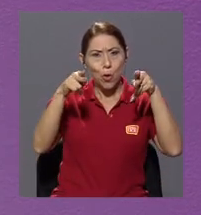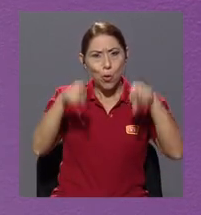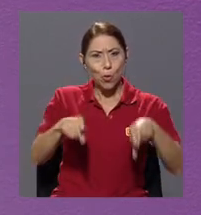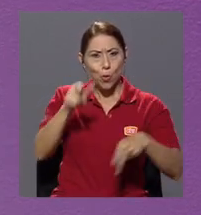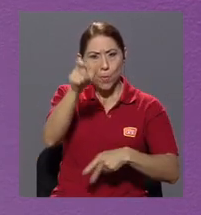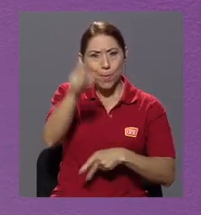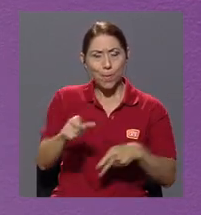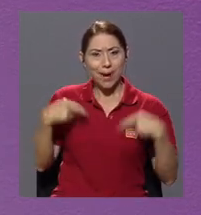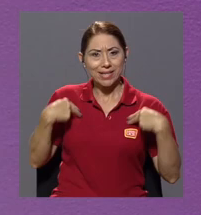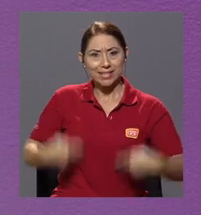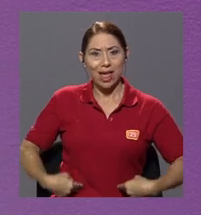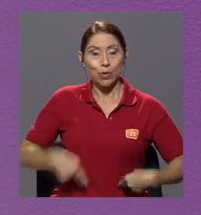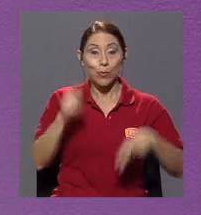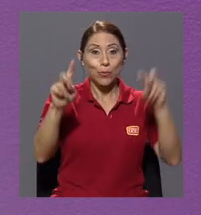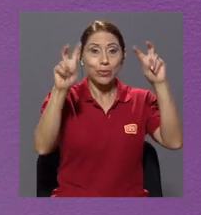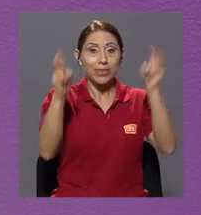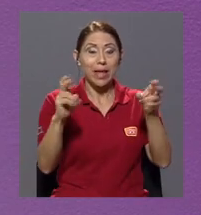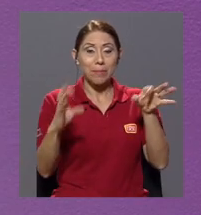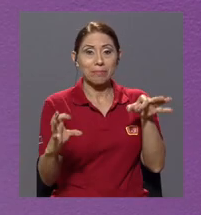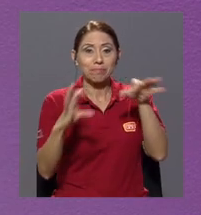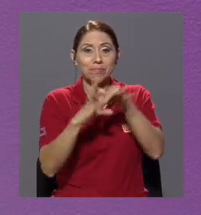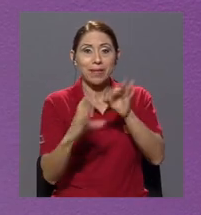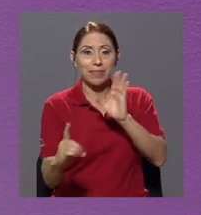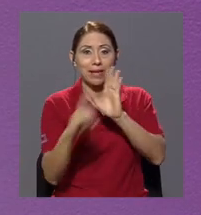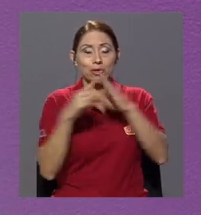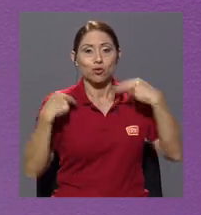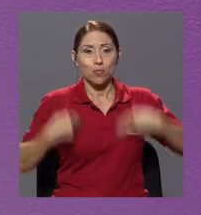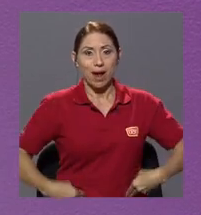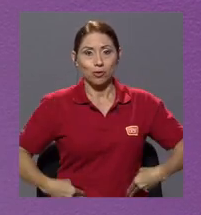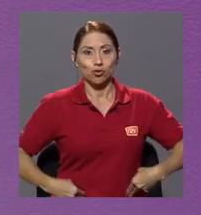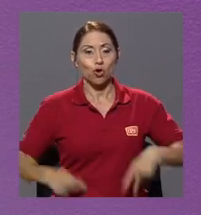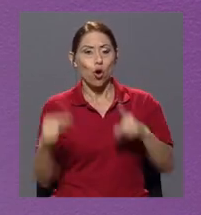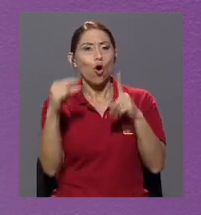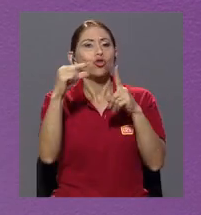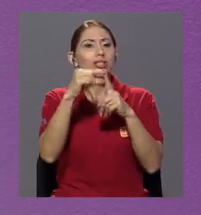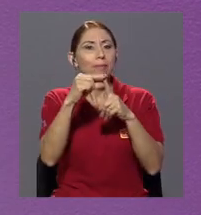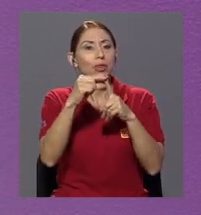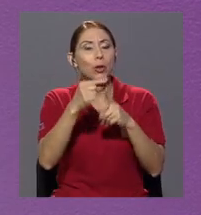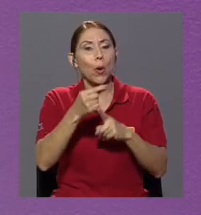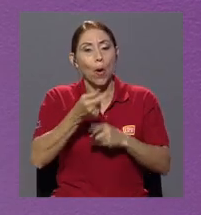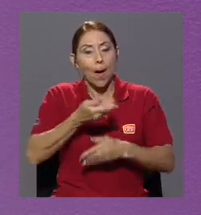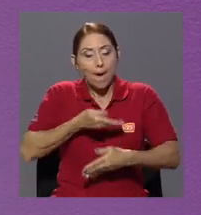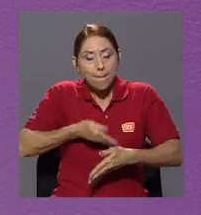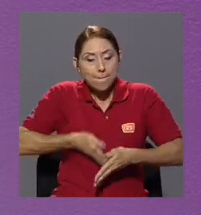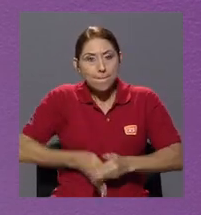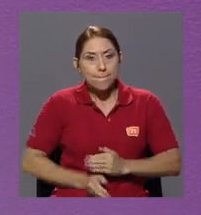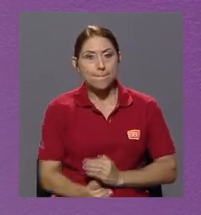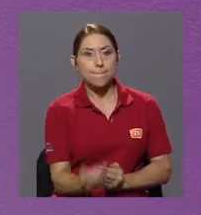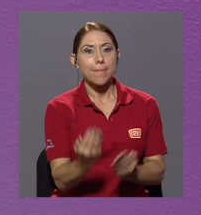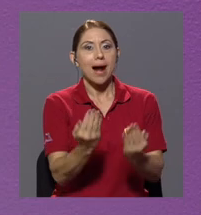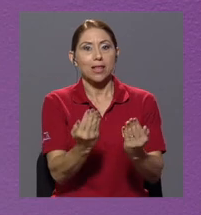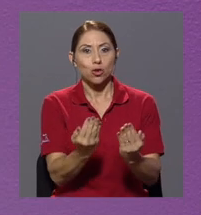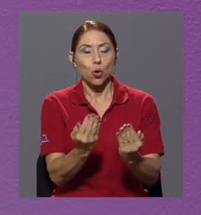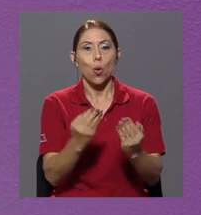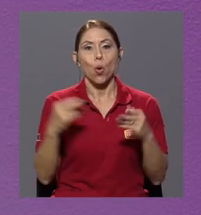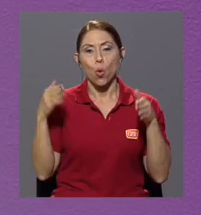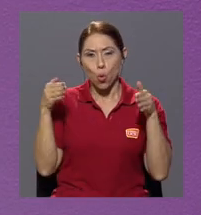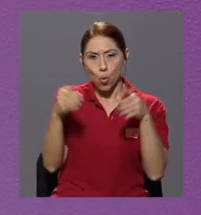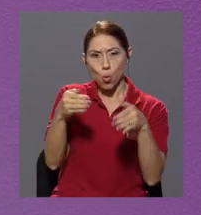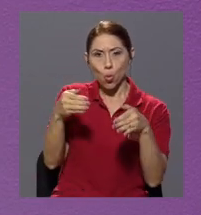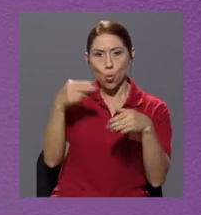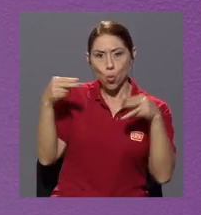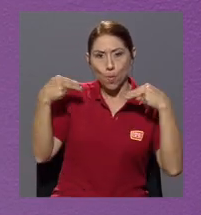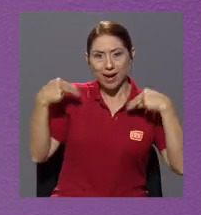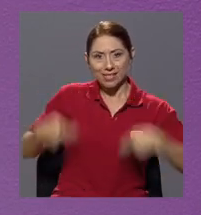que es un tema de derechos humanos y que el concepto de parto humanizado todavía tiene su recorrido que